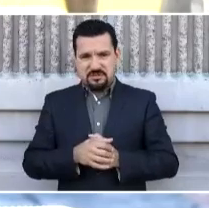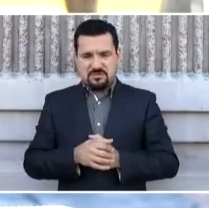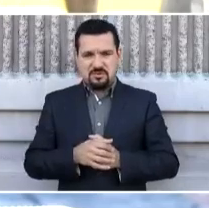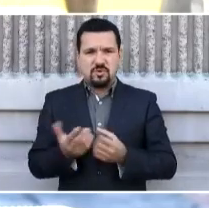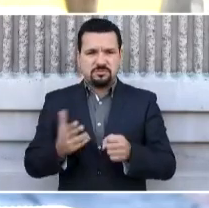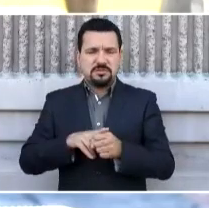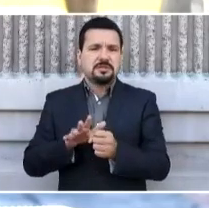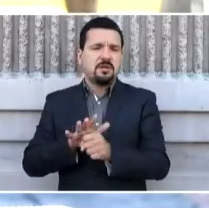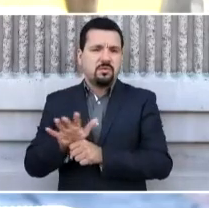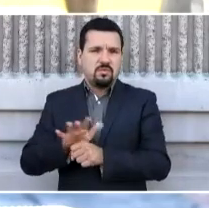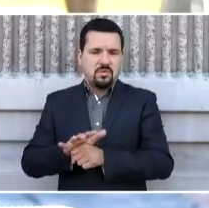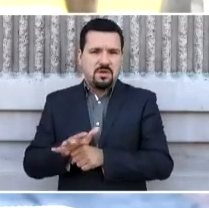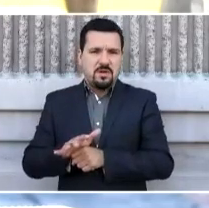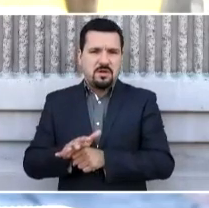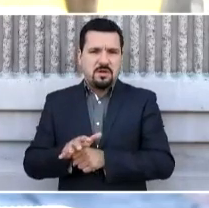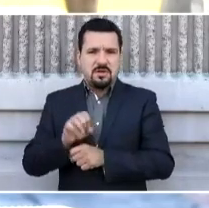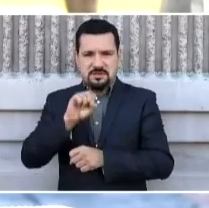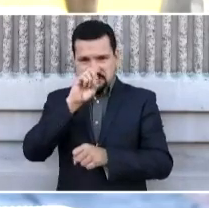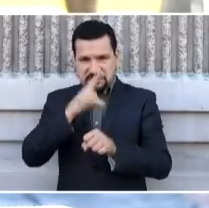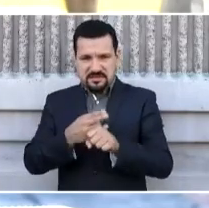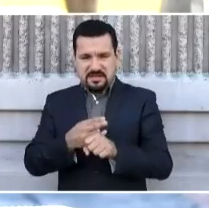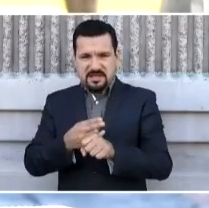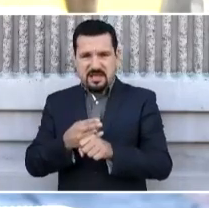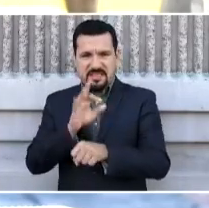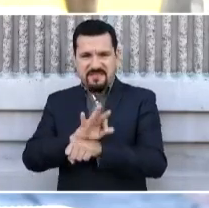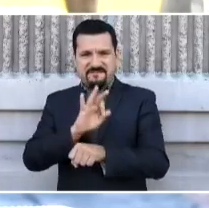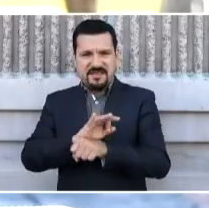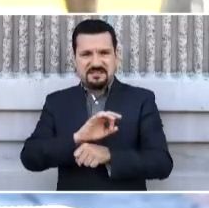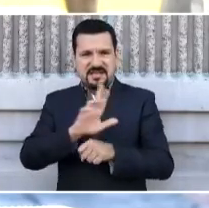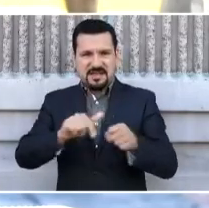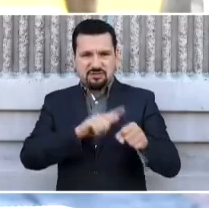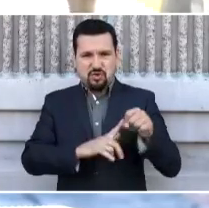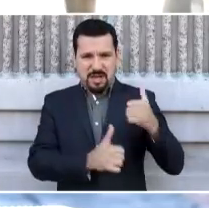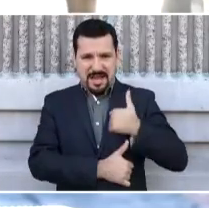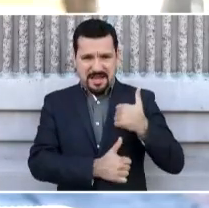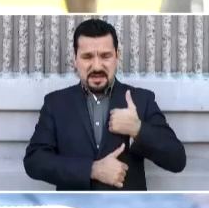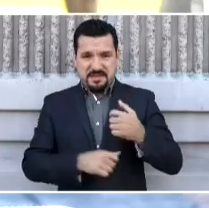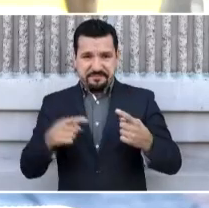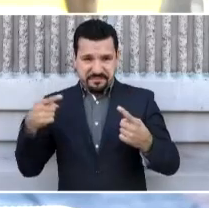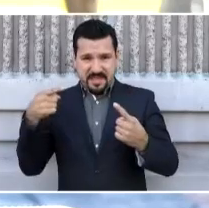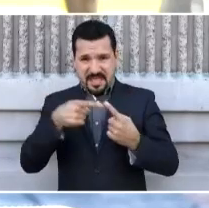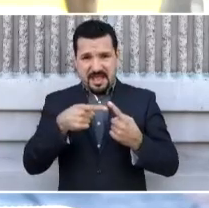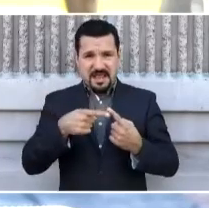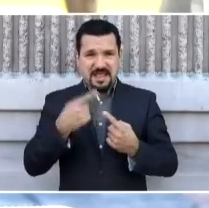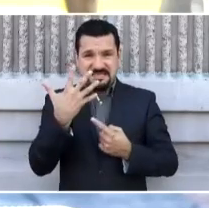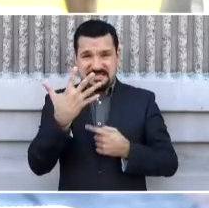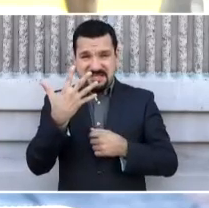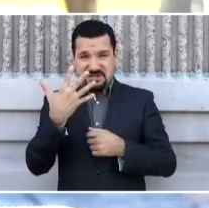derechohabiente de la Secretaría de Defensa Nacional. Este paciente fue confirmado el día